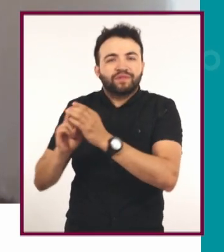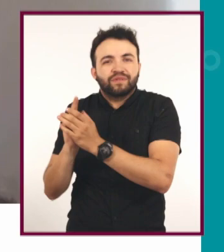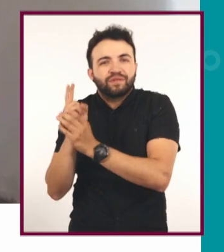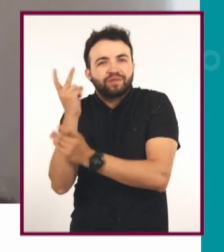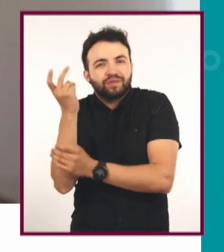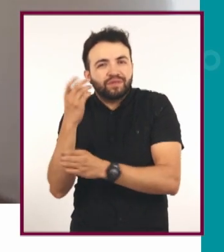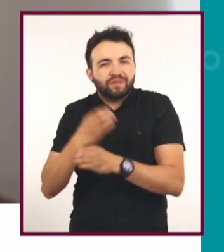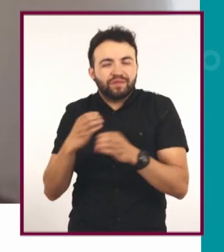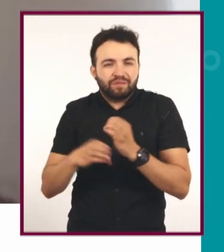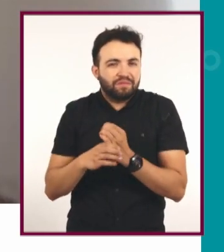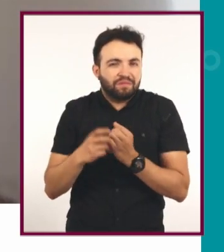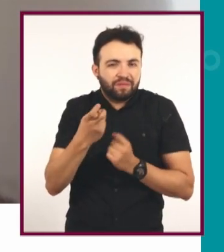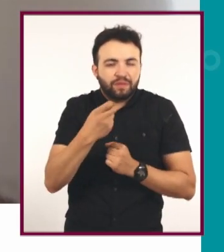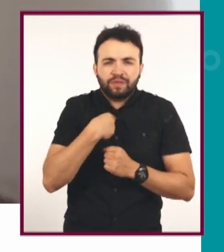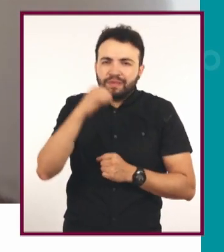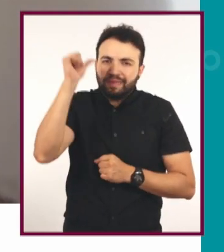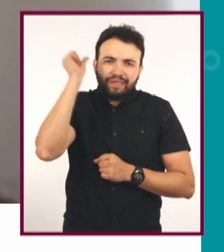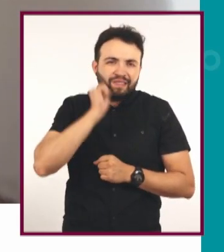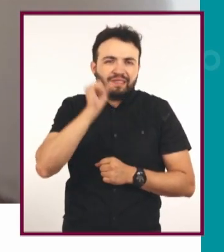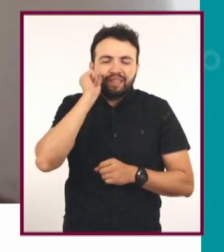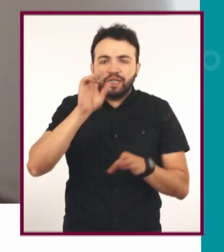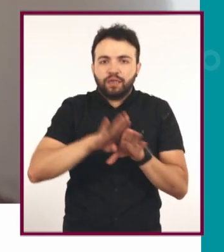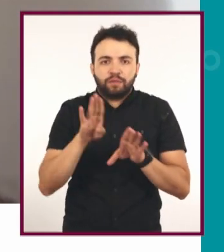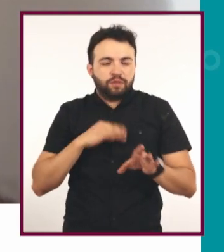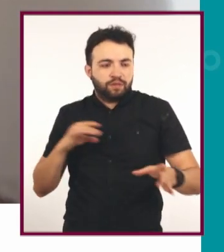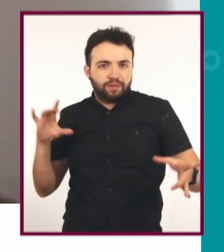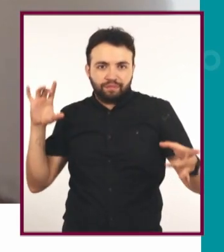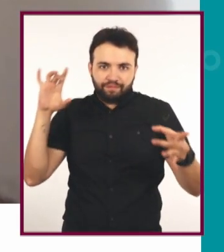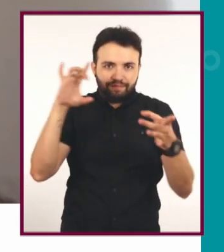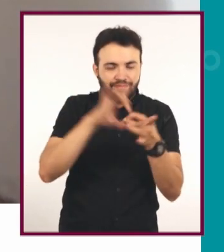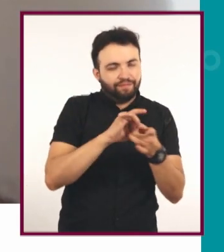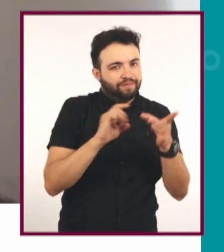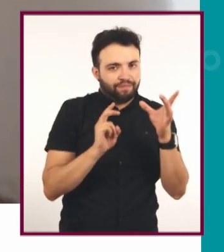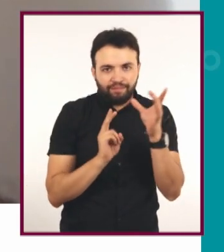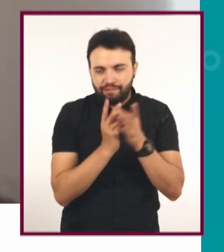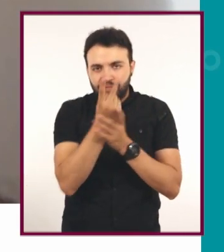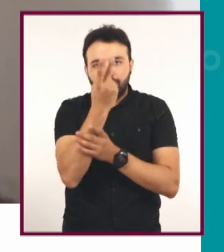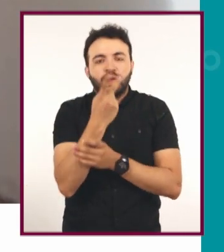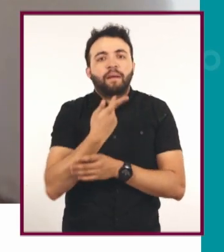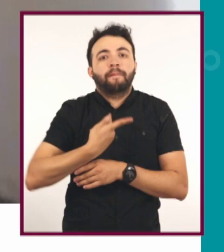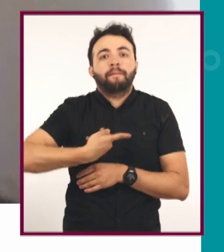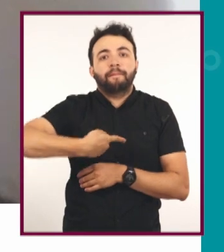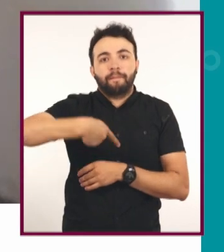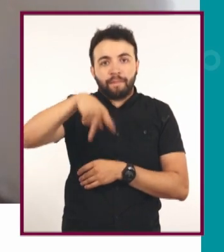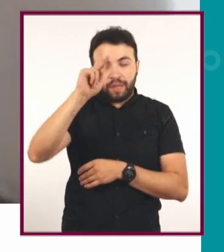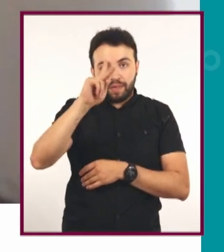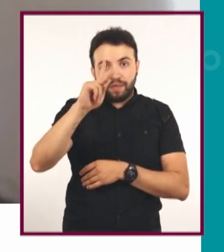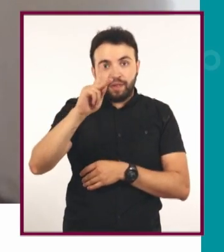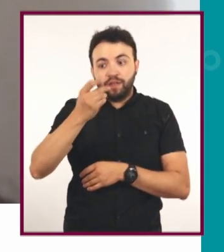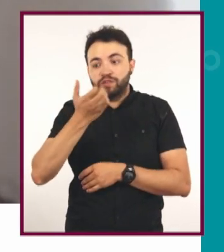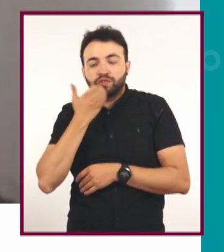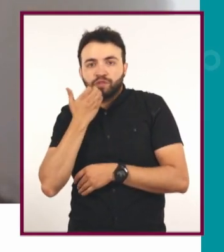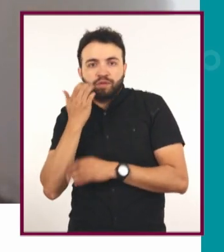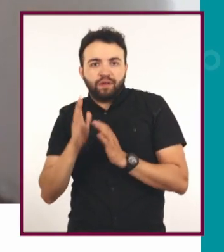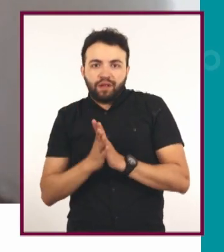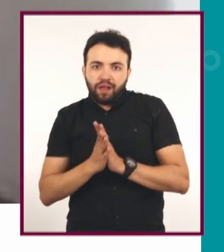casa, ¿no? En tu huerto, etcétera. Mantener polinizadores y cosas así. Entonces, siempre relacionado con